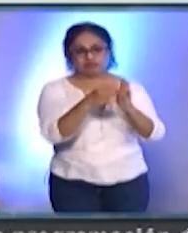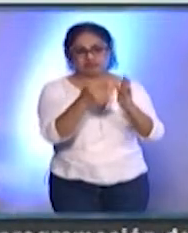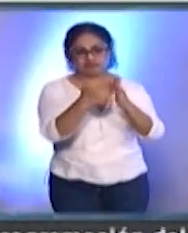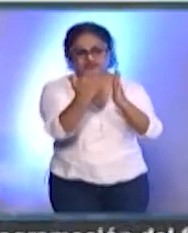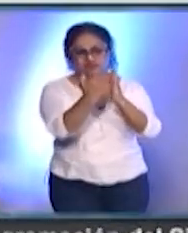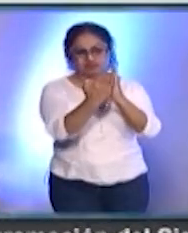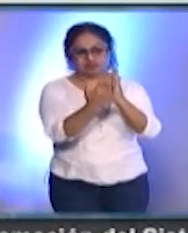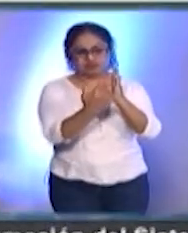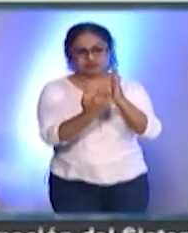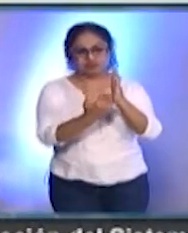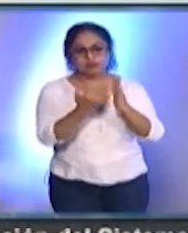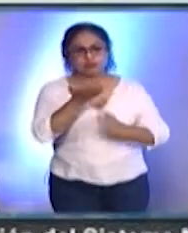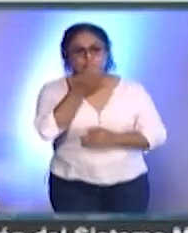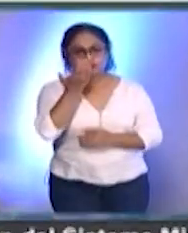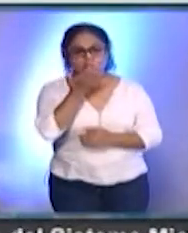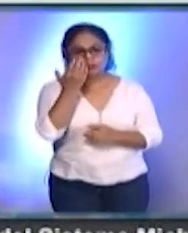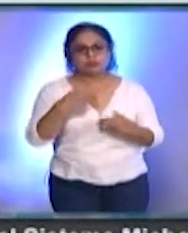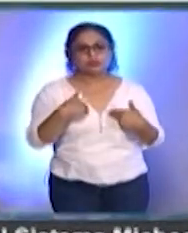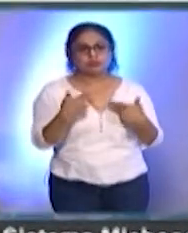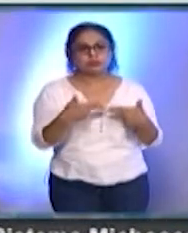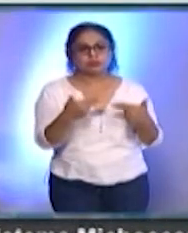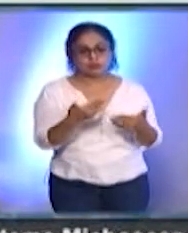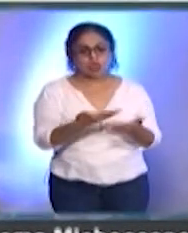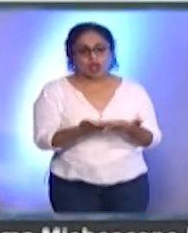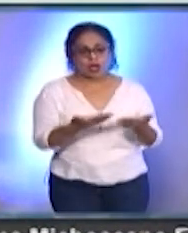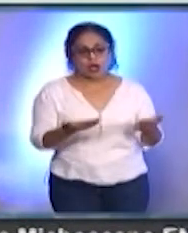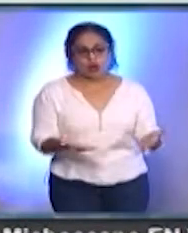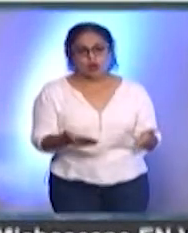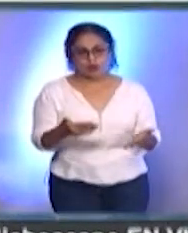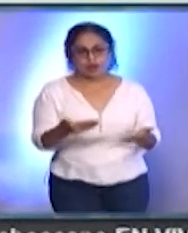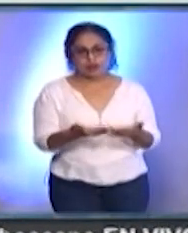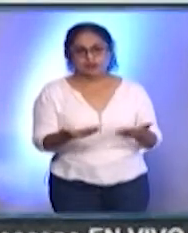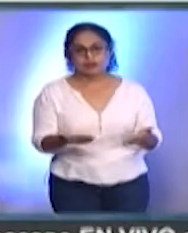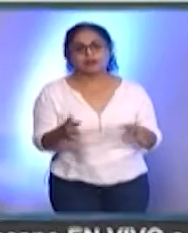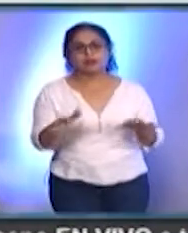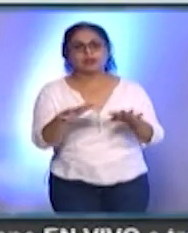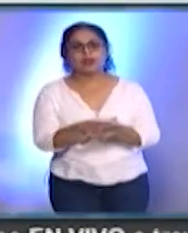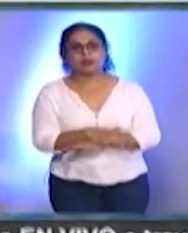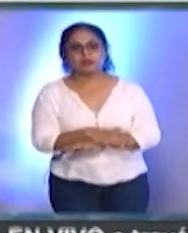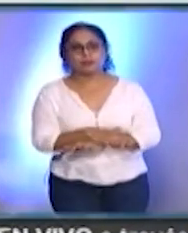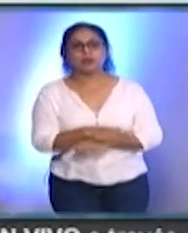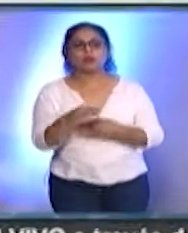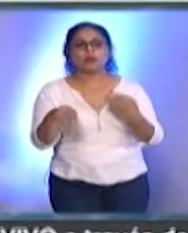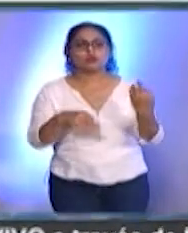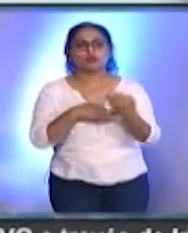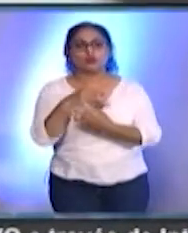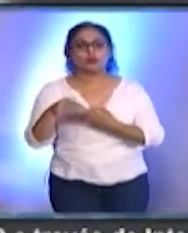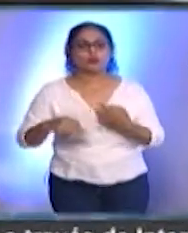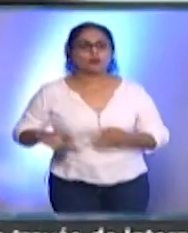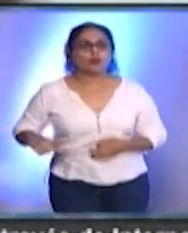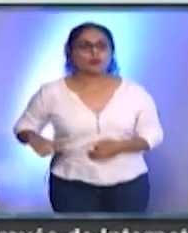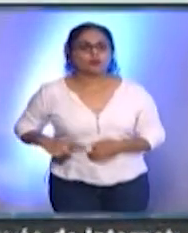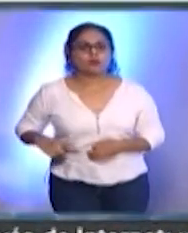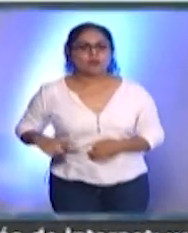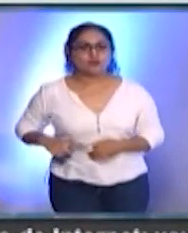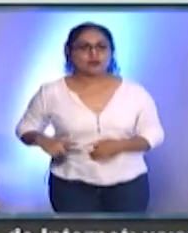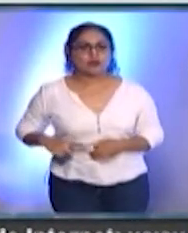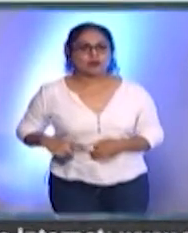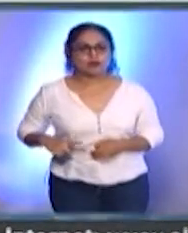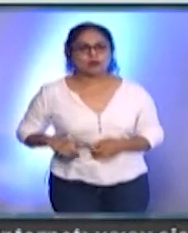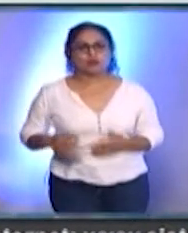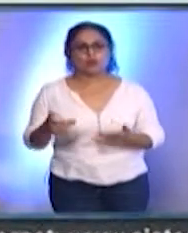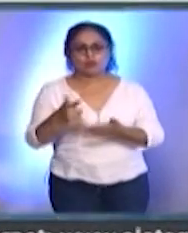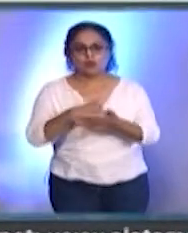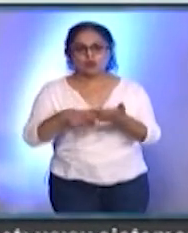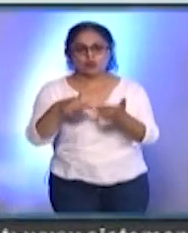usos y costumbres, hoy sistemas normativos internos. Entonces fui a todas las dependencias de gobierno, a las instancias